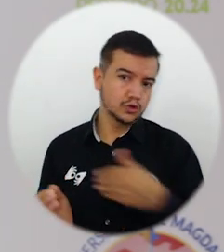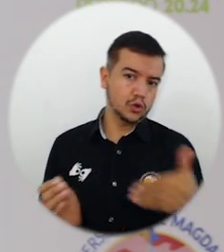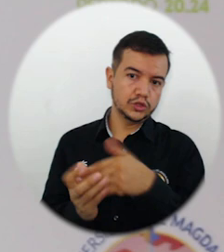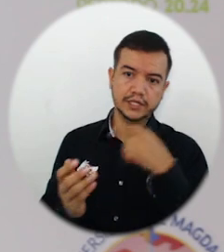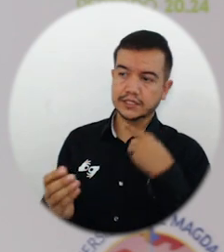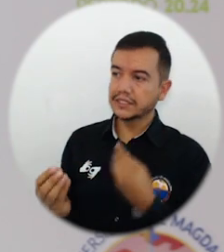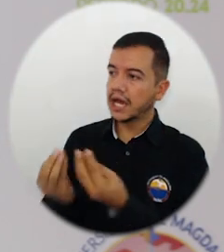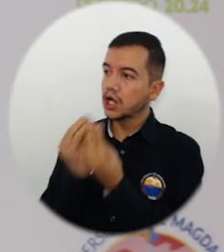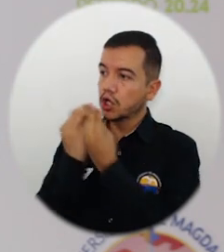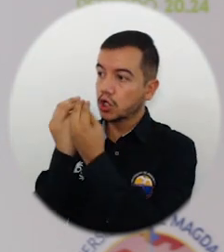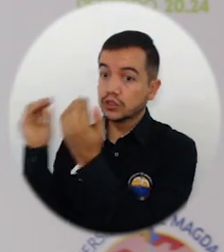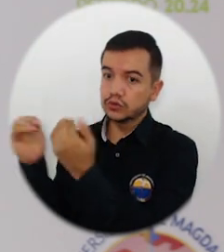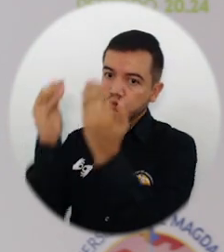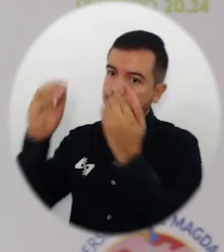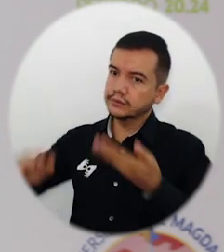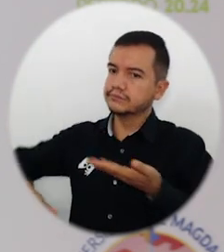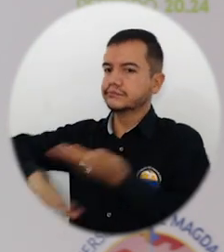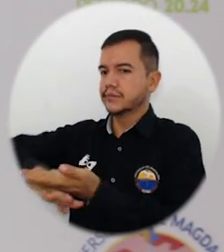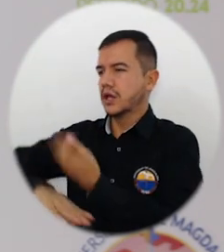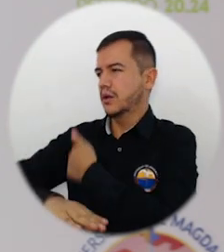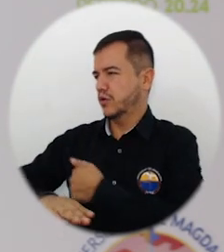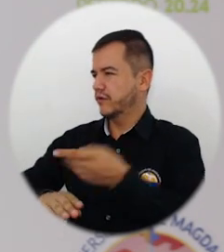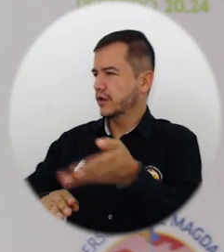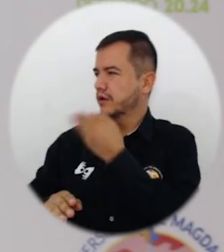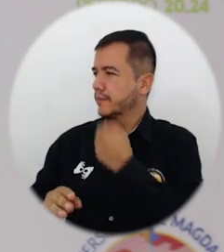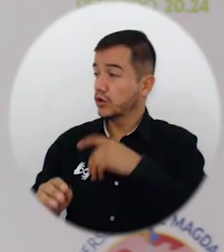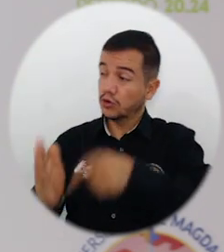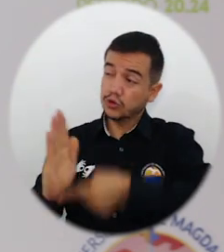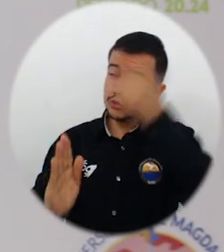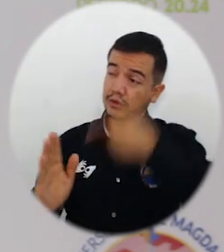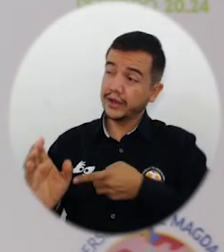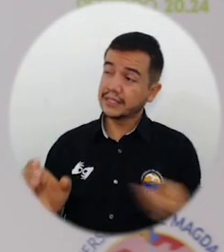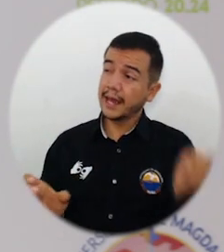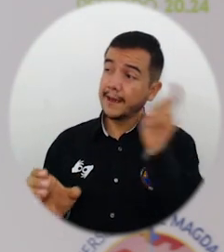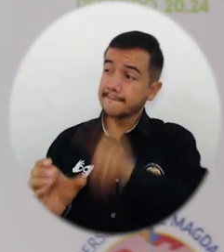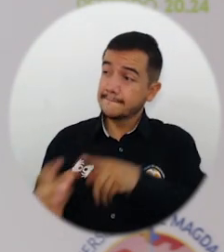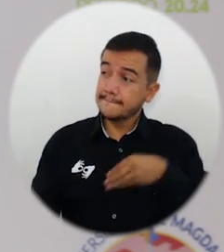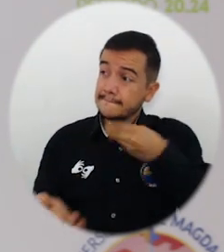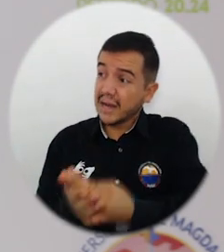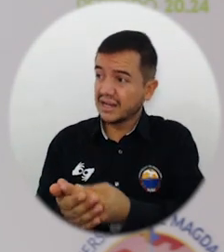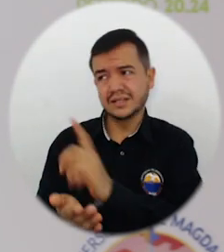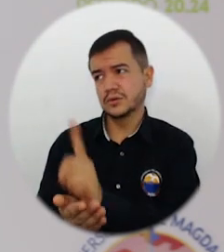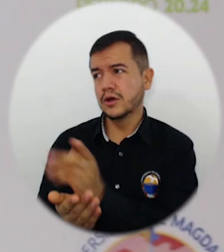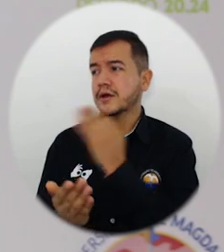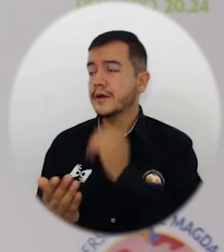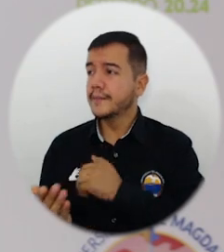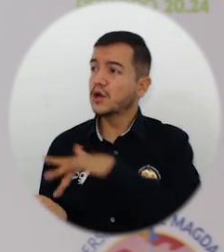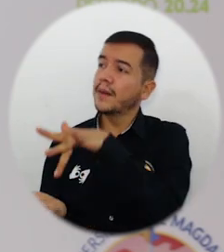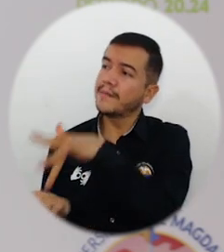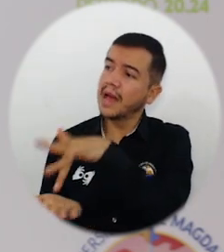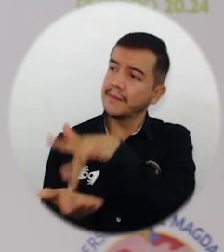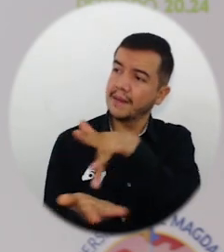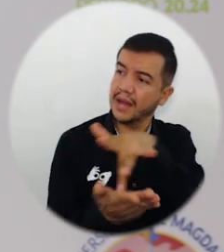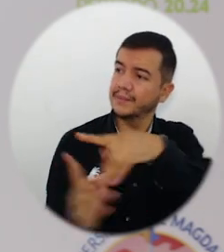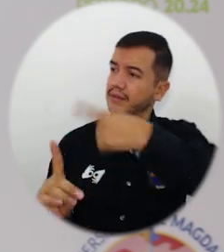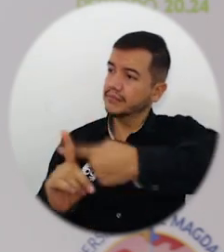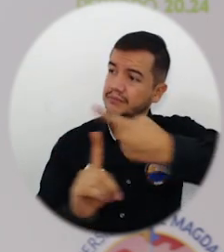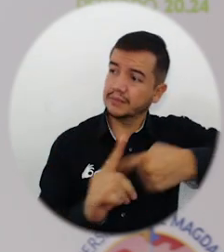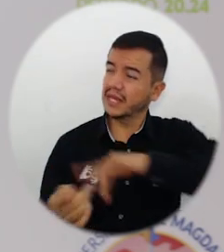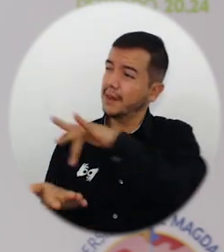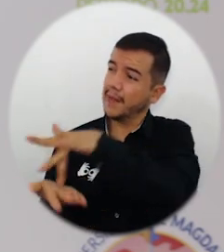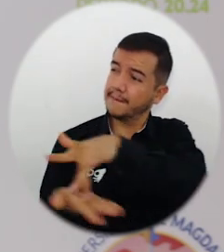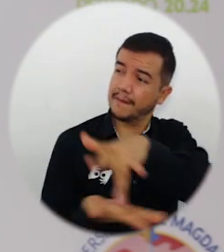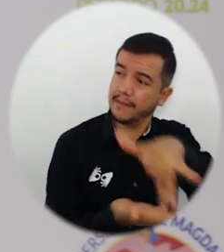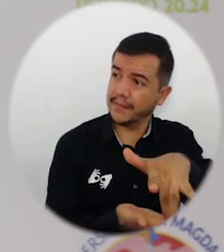cero, financiarla de aquí a diciembre sin ningún tipo de interés, para que esas familias puedan pagar a plazos. Pero sobre todo son cerca